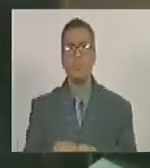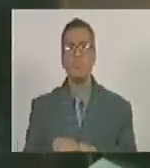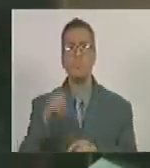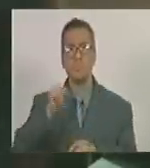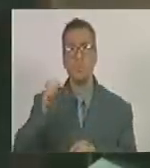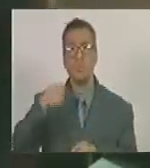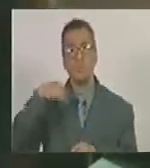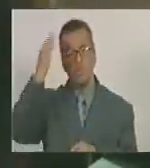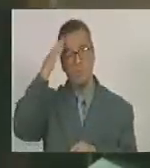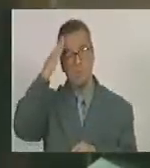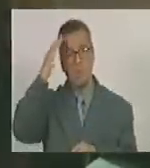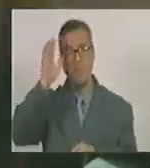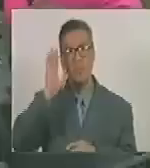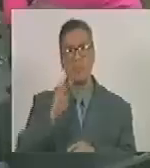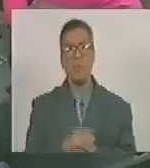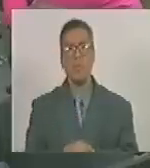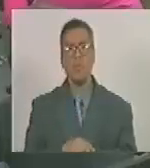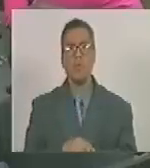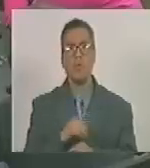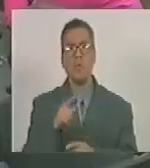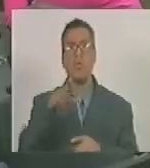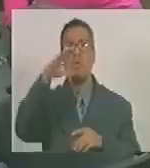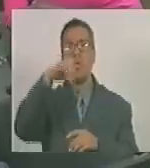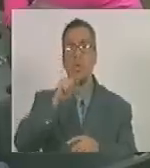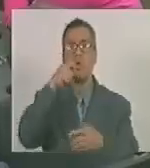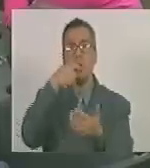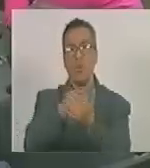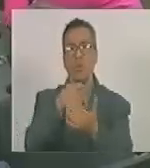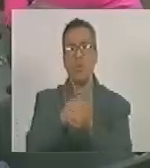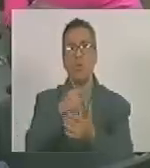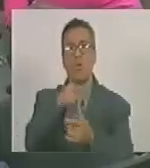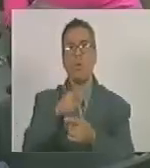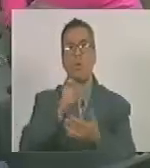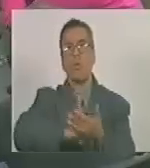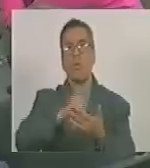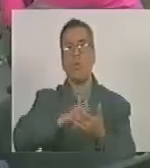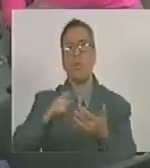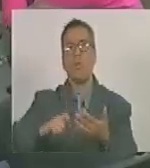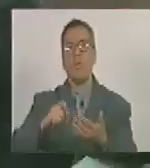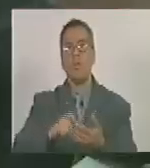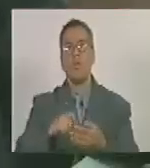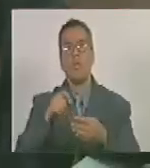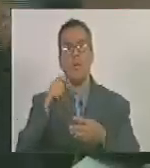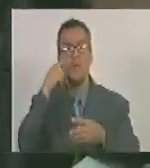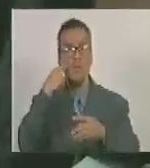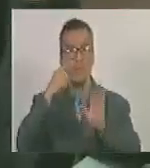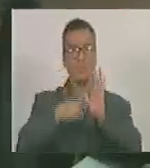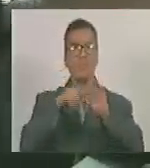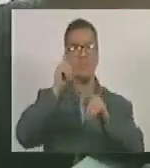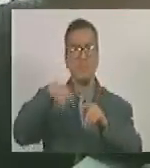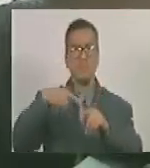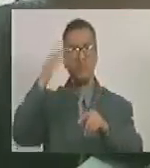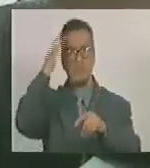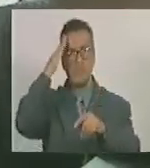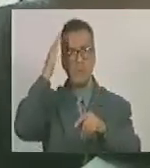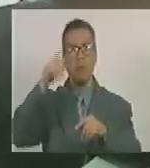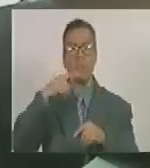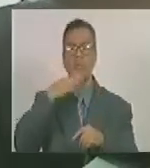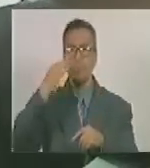Claro que sabemos que alguien llegó y les compró las cosechas y le dijo, vamos a filmar aquí para montar un show. Claro que eso lo